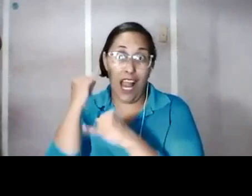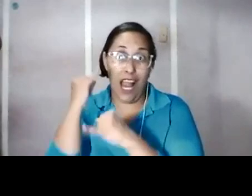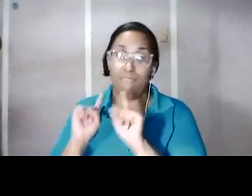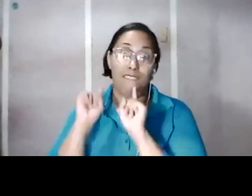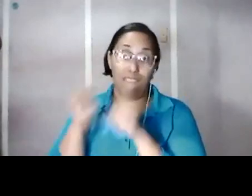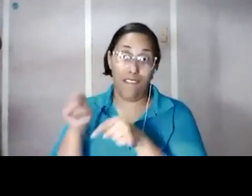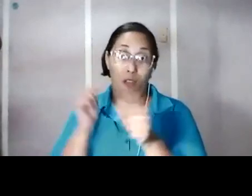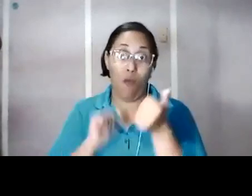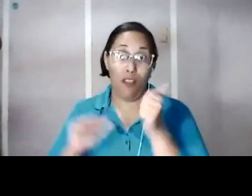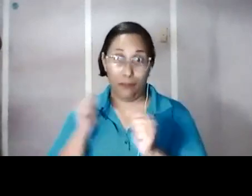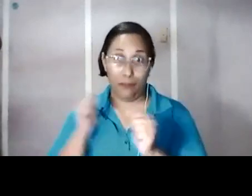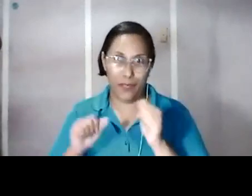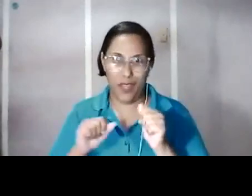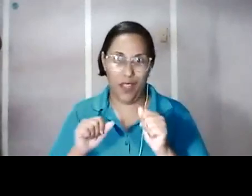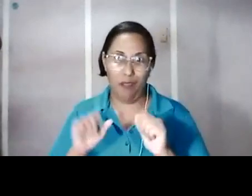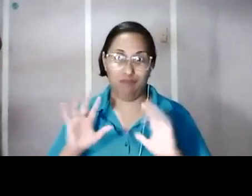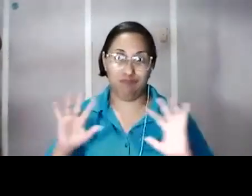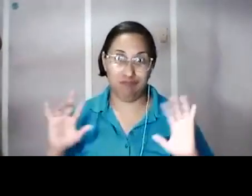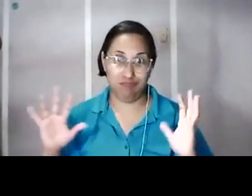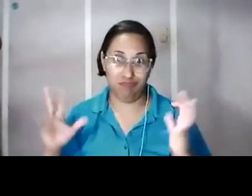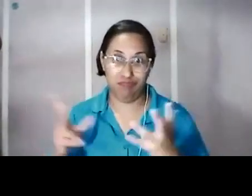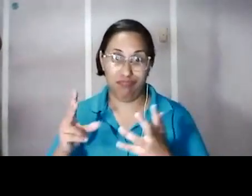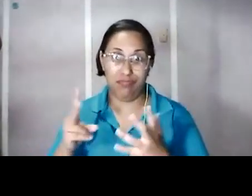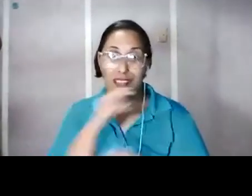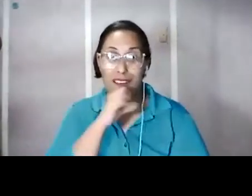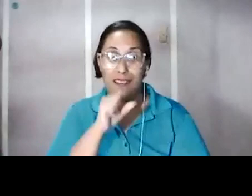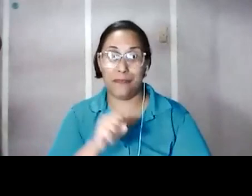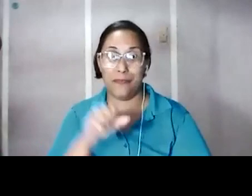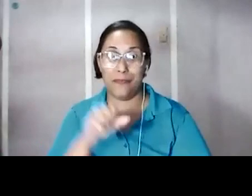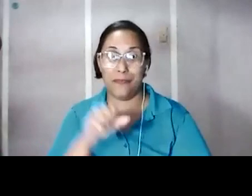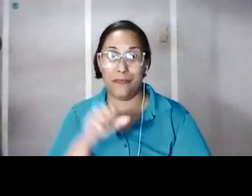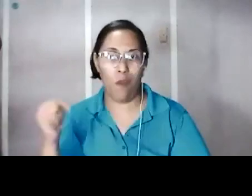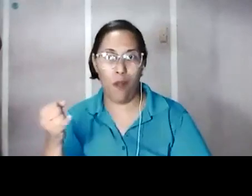una actividad multitudinaria en el Viejo San Juan fue